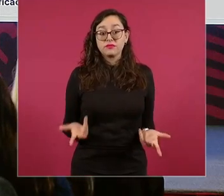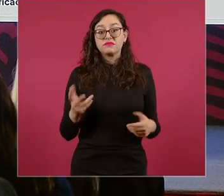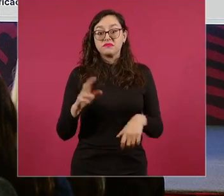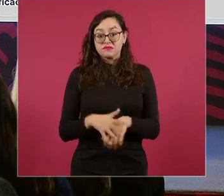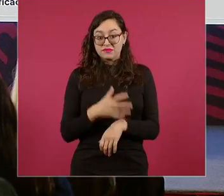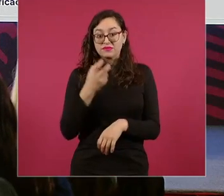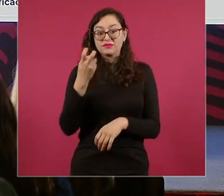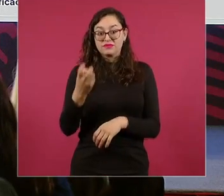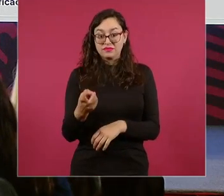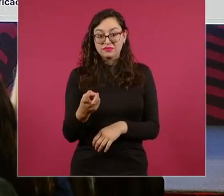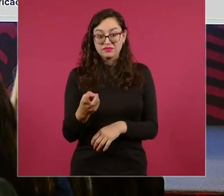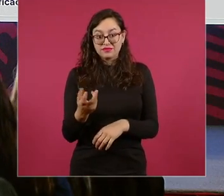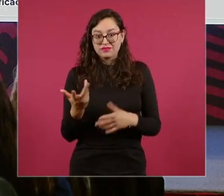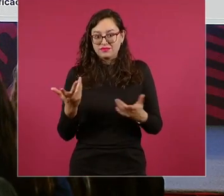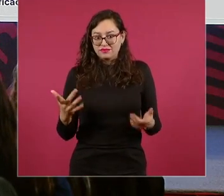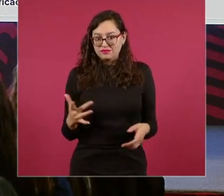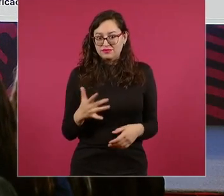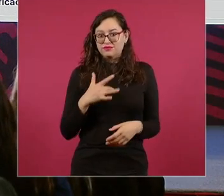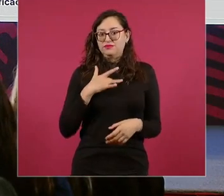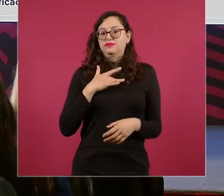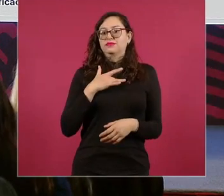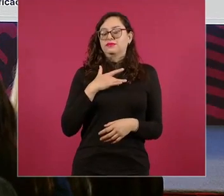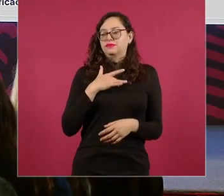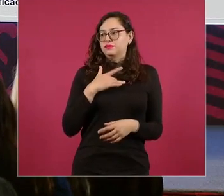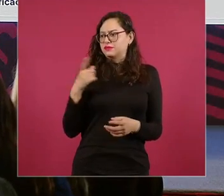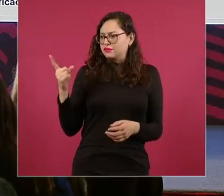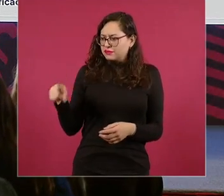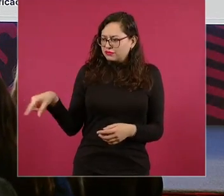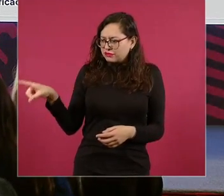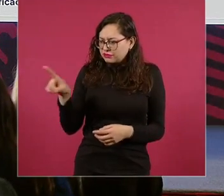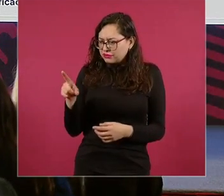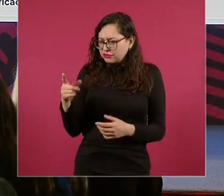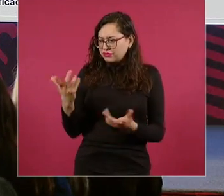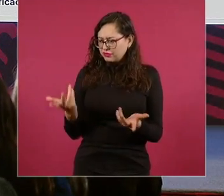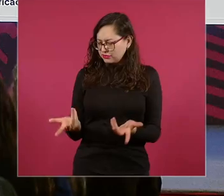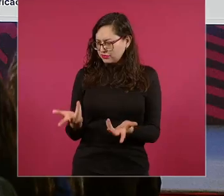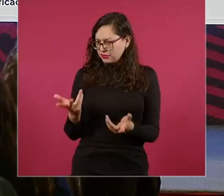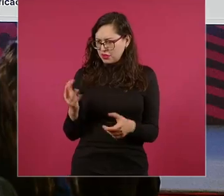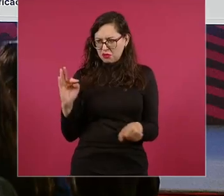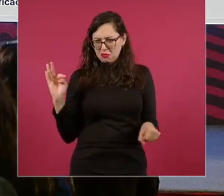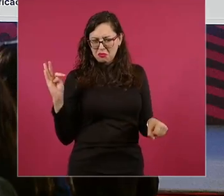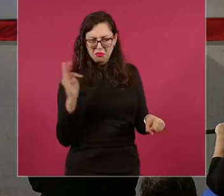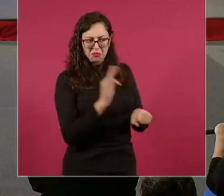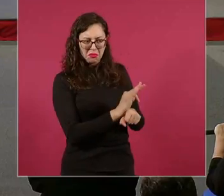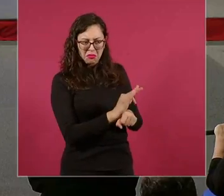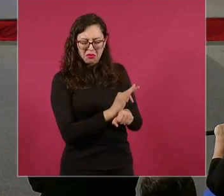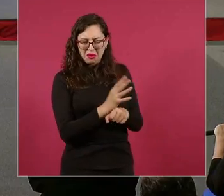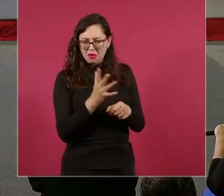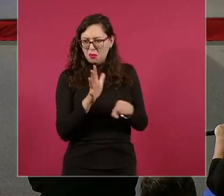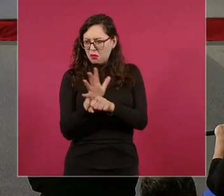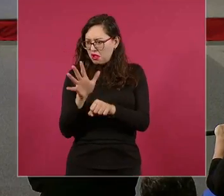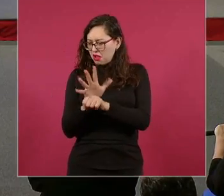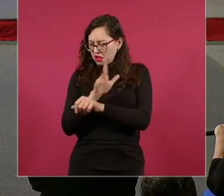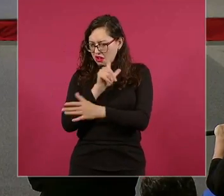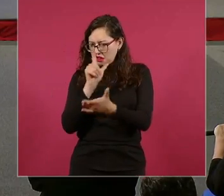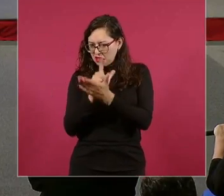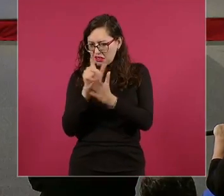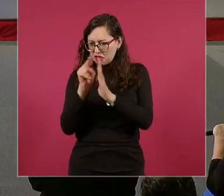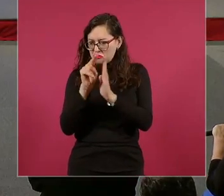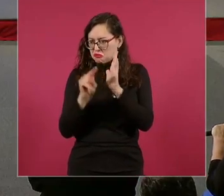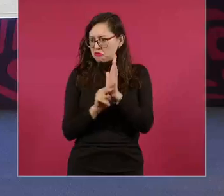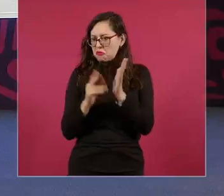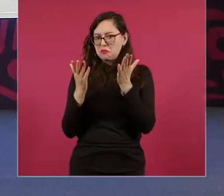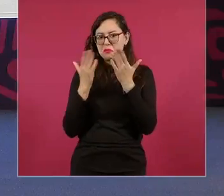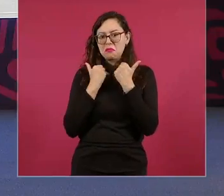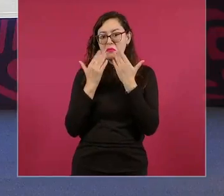destaca que la resolución fue basada en normatividad que no es aplicable para juzgar los hechos ocurridos